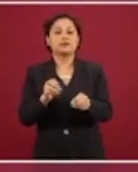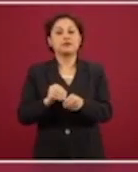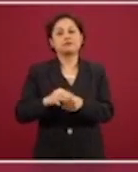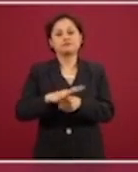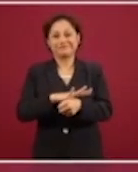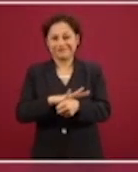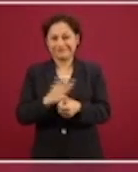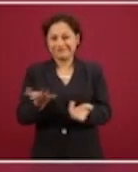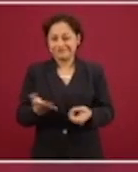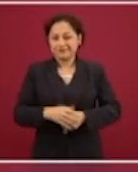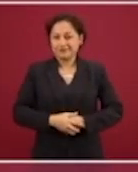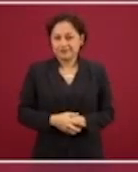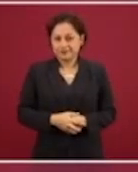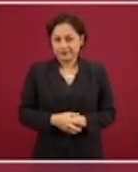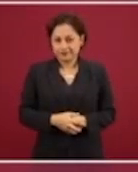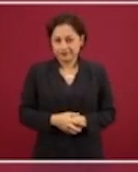Es